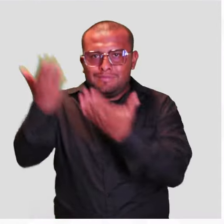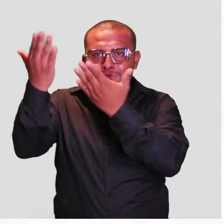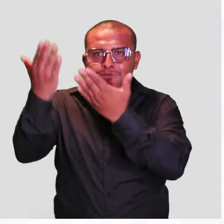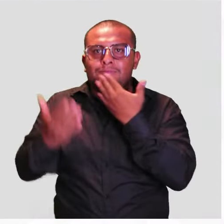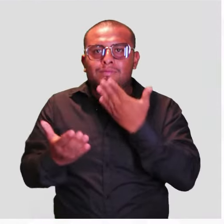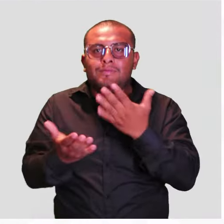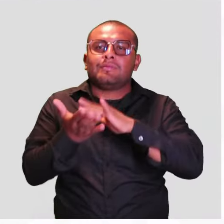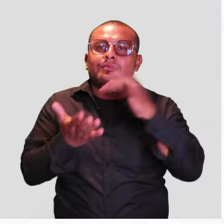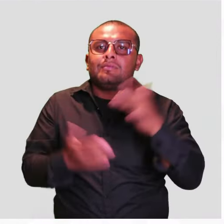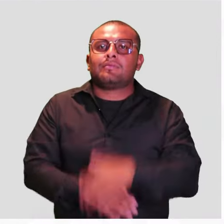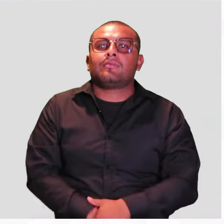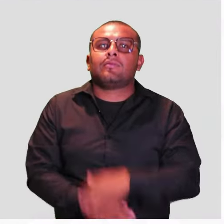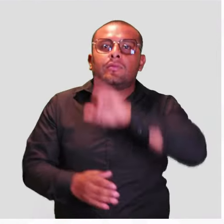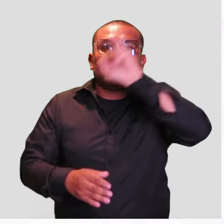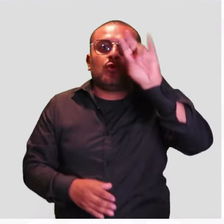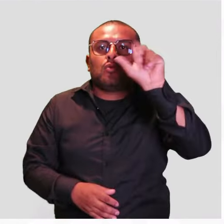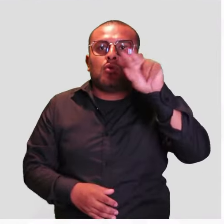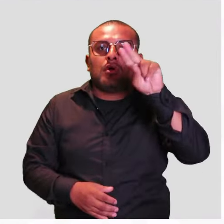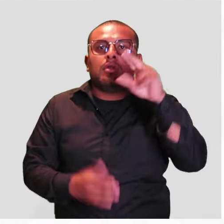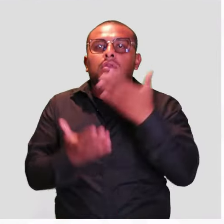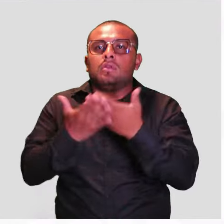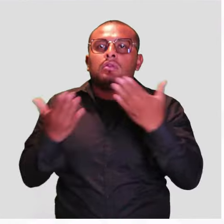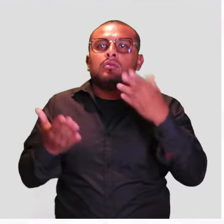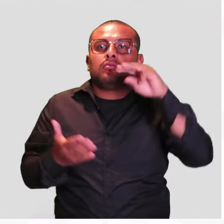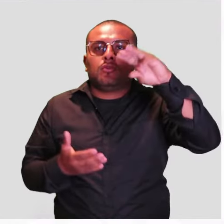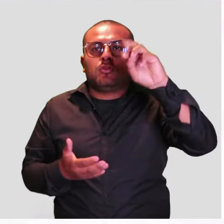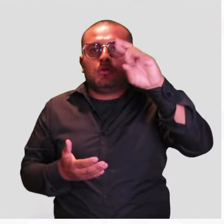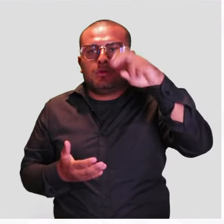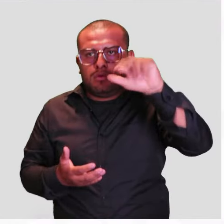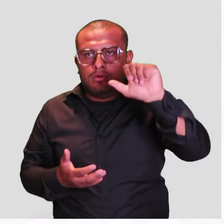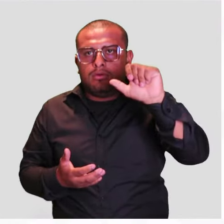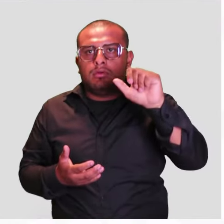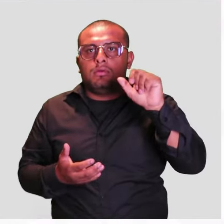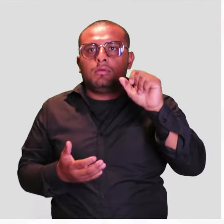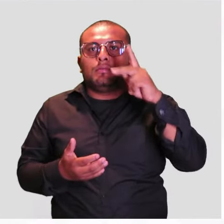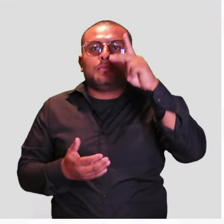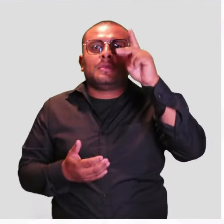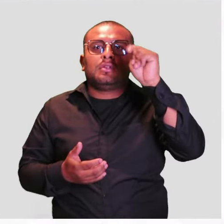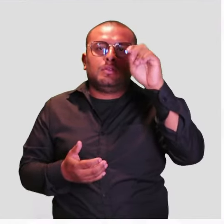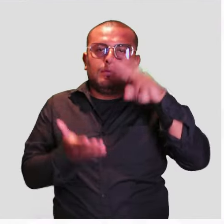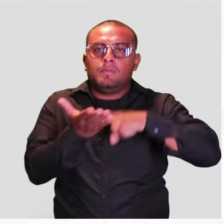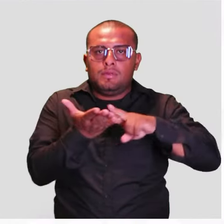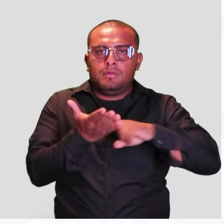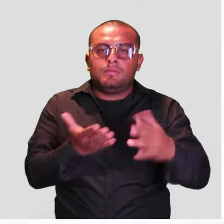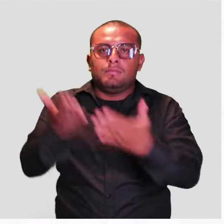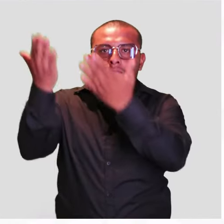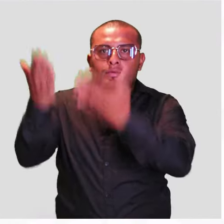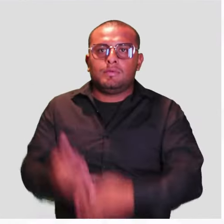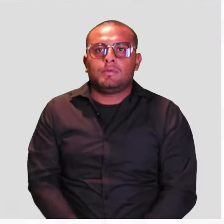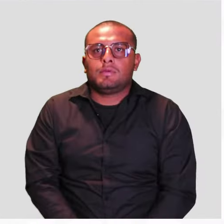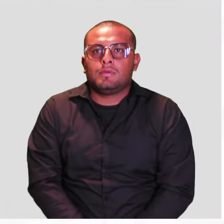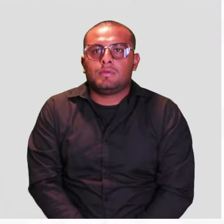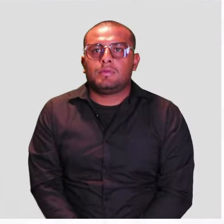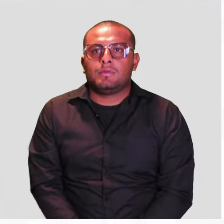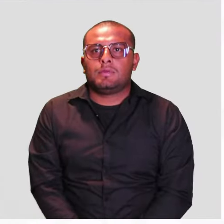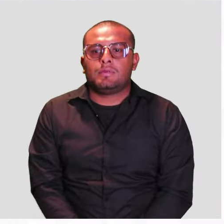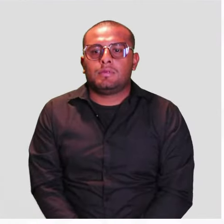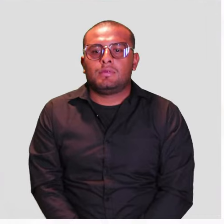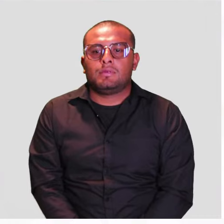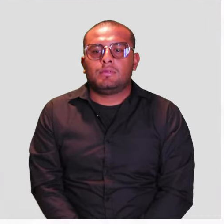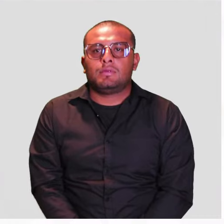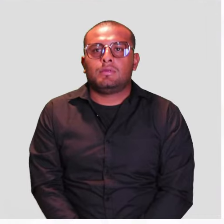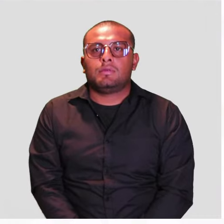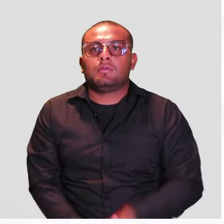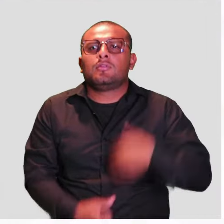candidato Juan Alvarado, de los partidos Morena, PT y Partido Verde Ecologista. Candidato, 39 segundos, adelante. Este 2 de